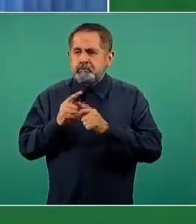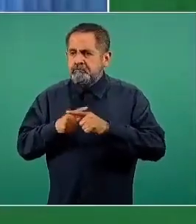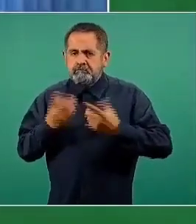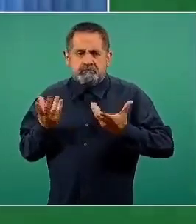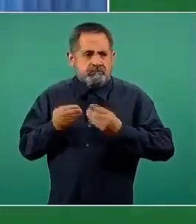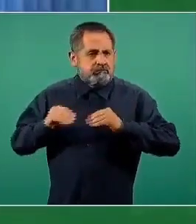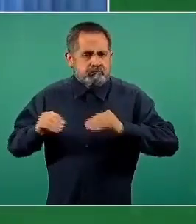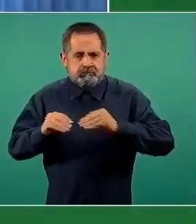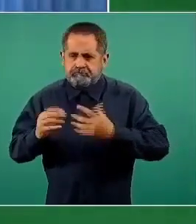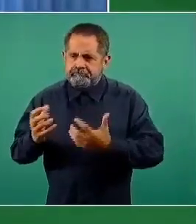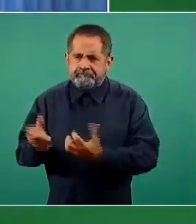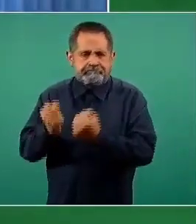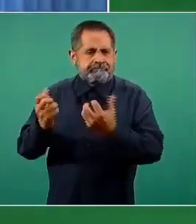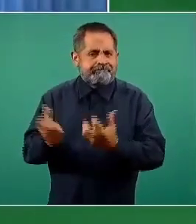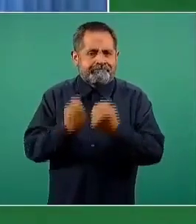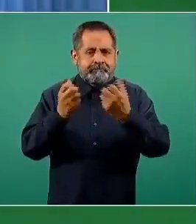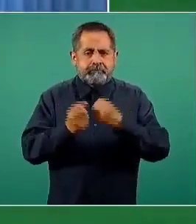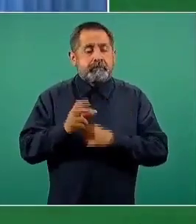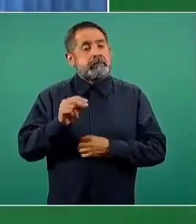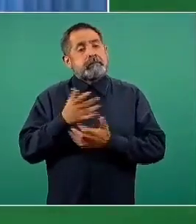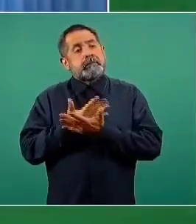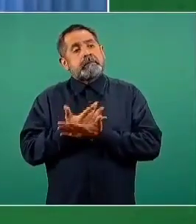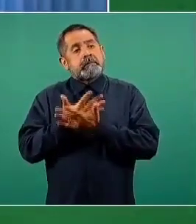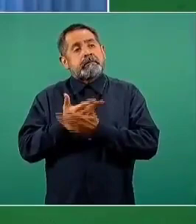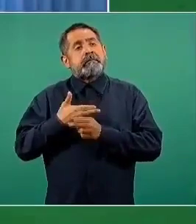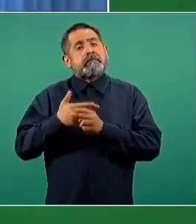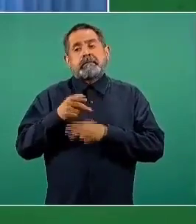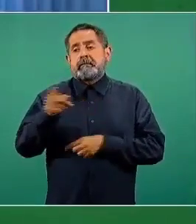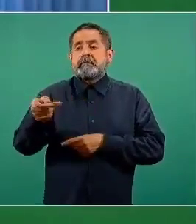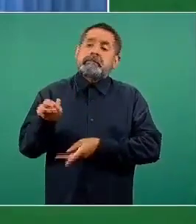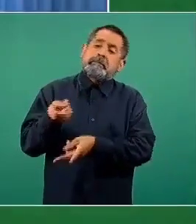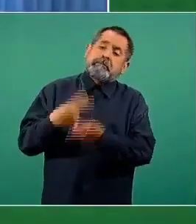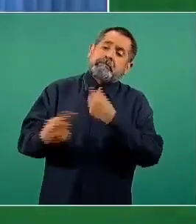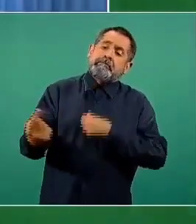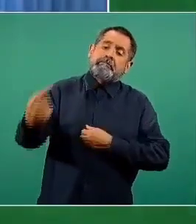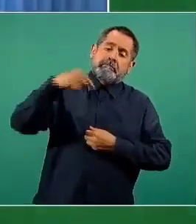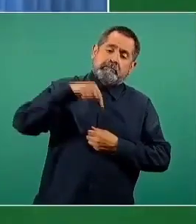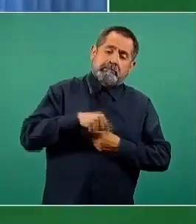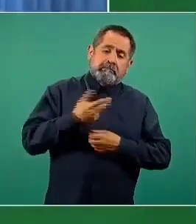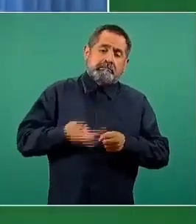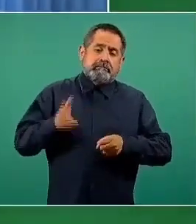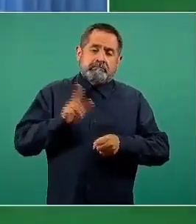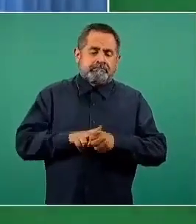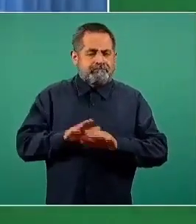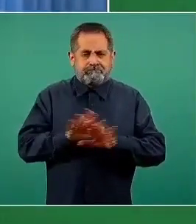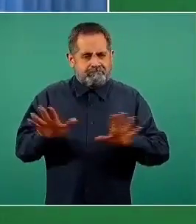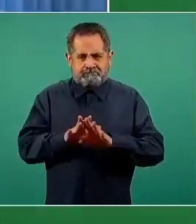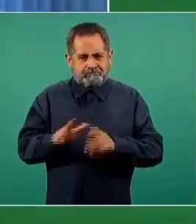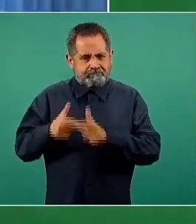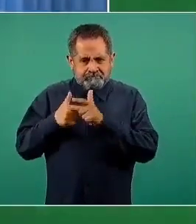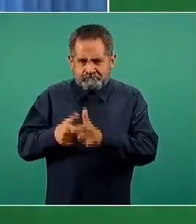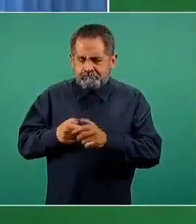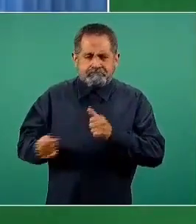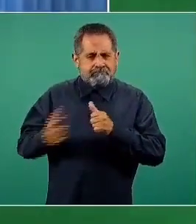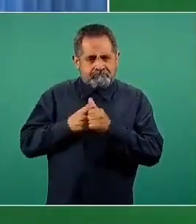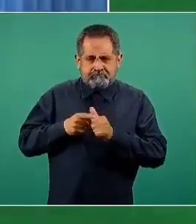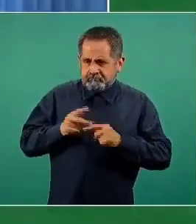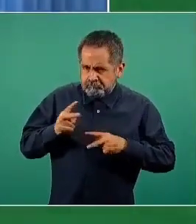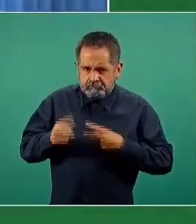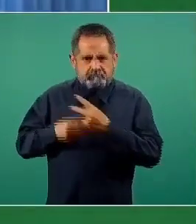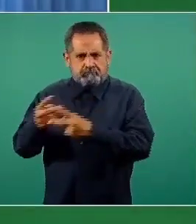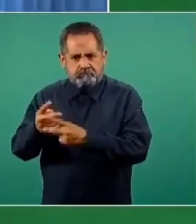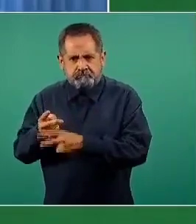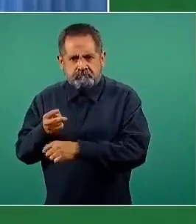proactiva, salvando vidas y no esperar que las personas lleguen a los hospitales en malas condiciones y con un mal pronóstico. ¿De qué se